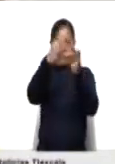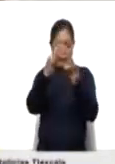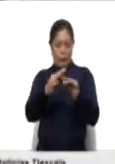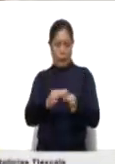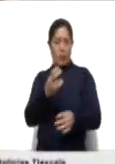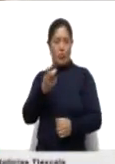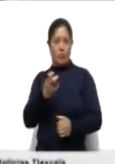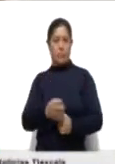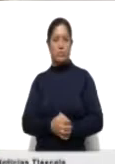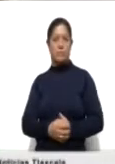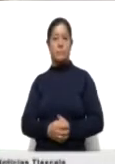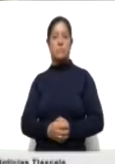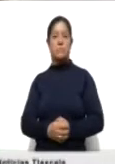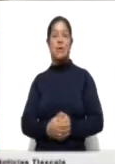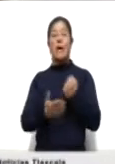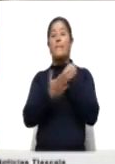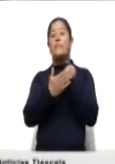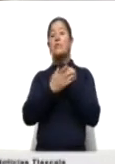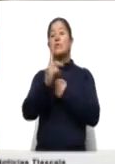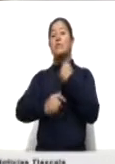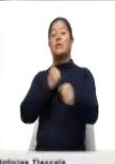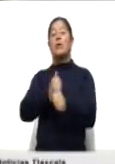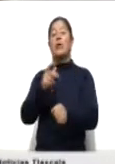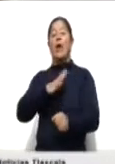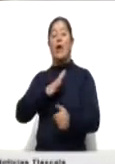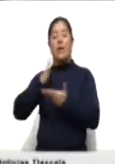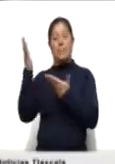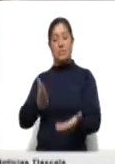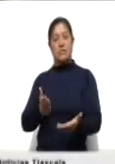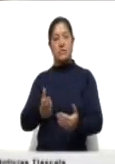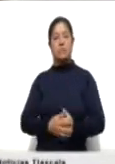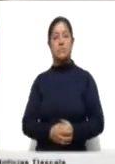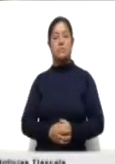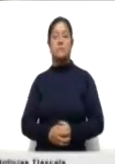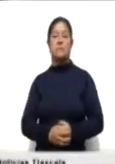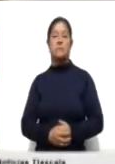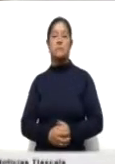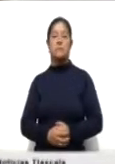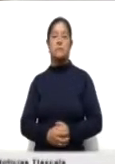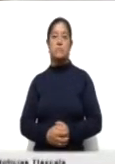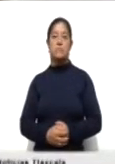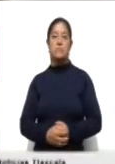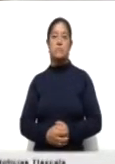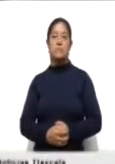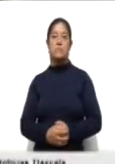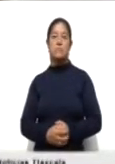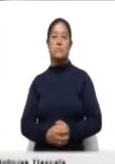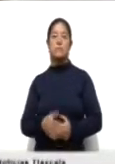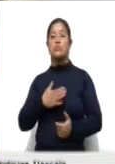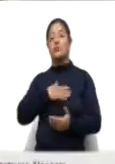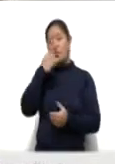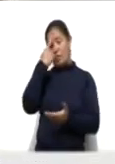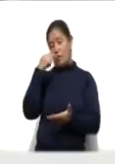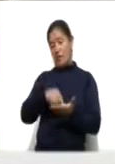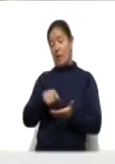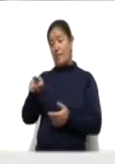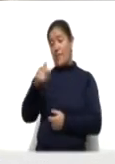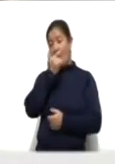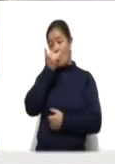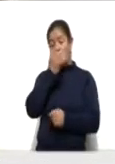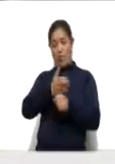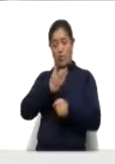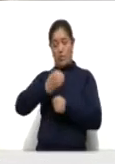requisito. Para el próximo año, bueno, pues ya estaremos presentes, y yo creo que ya nuestros alumnos que ahorita van a ser